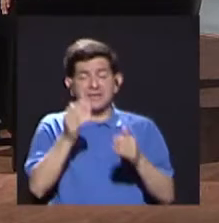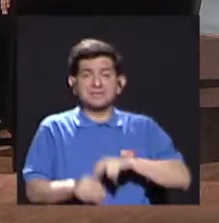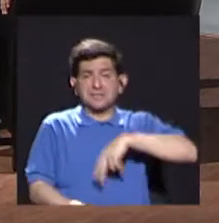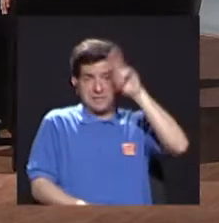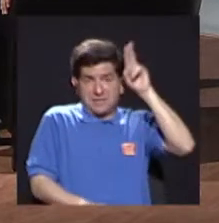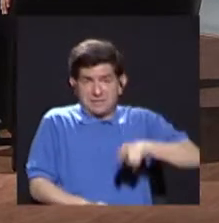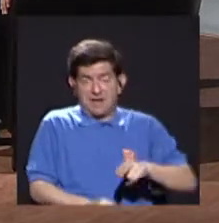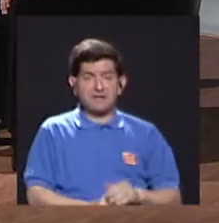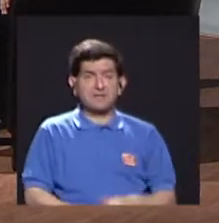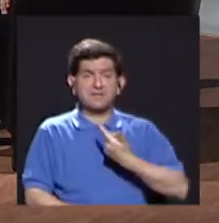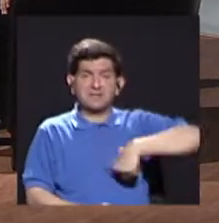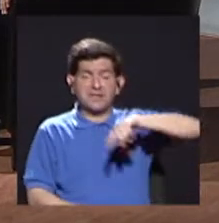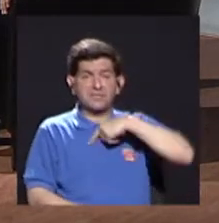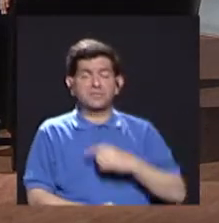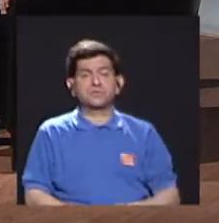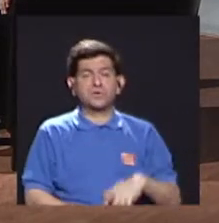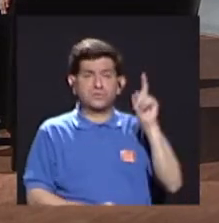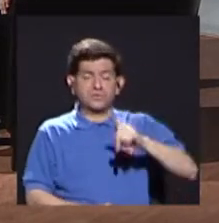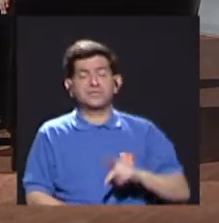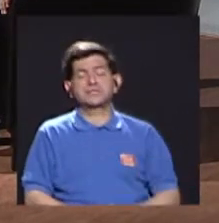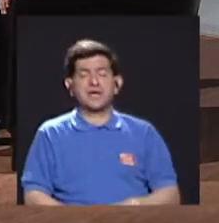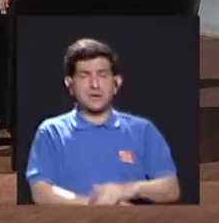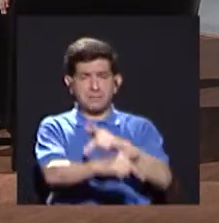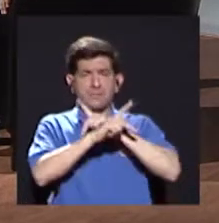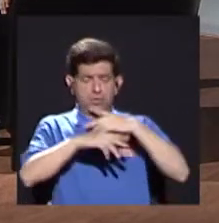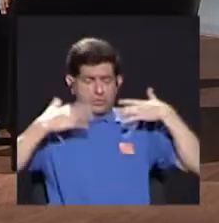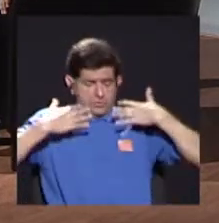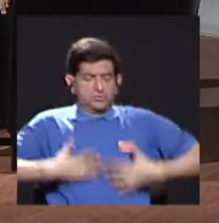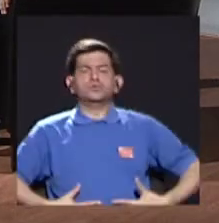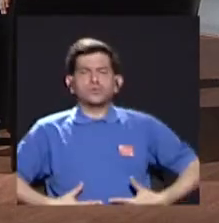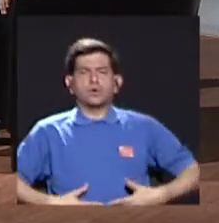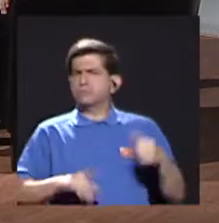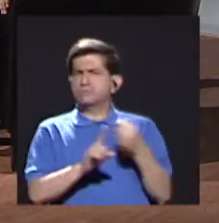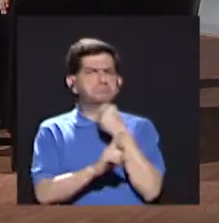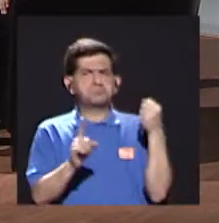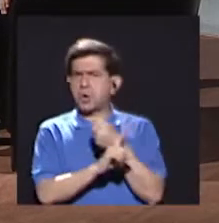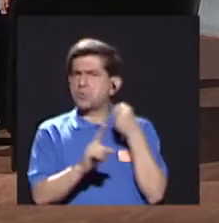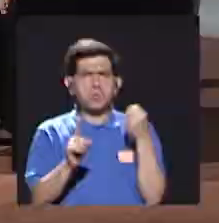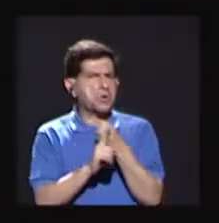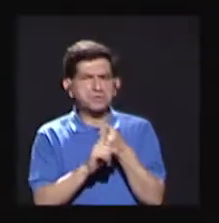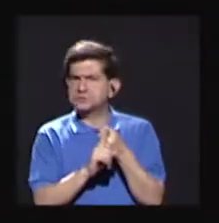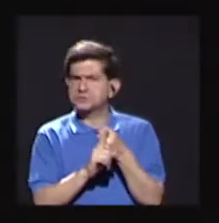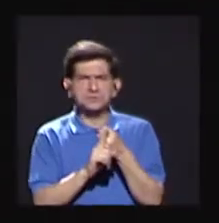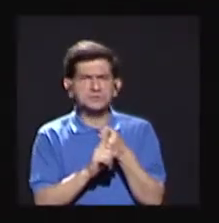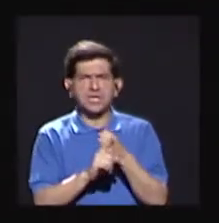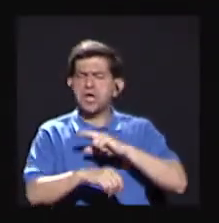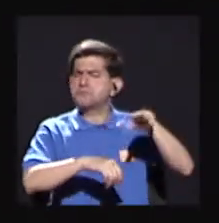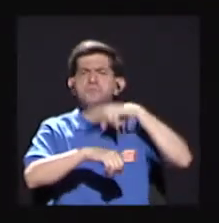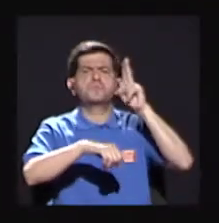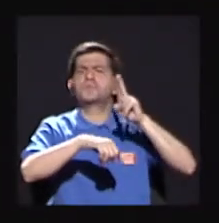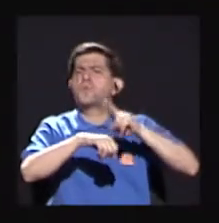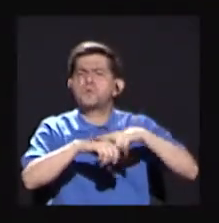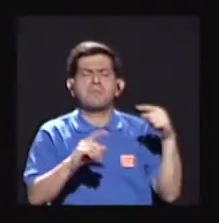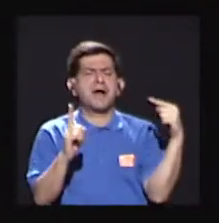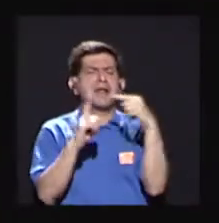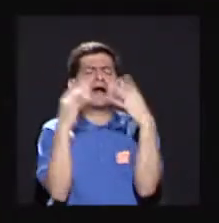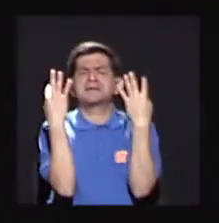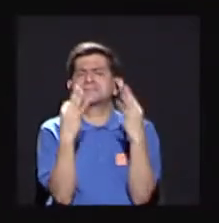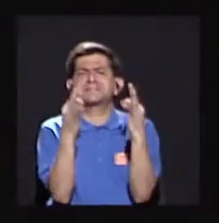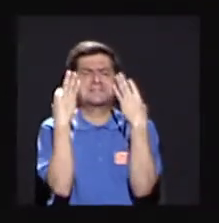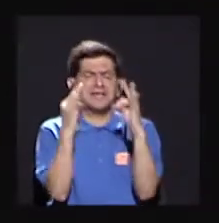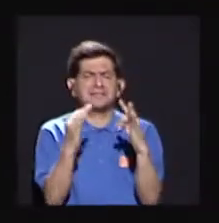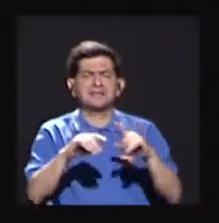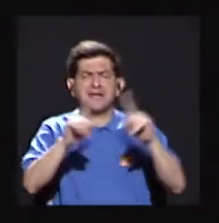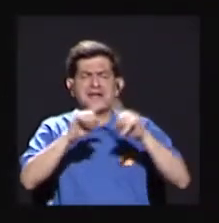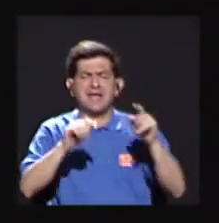nunca como un chaleco de qué hablar puesto no ha habido violencia ha habido normalidad hasta donde se pudo en